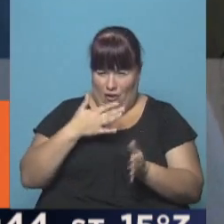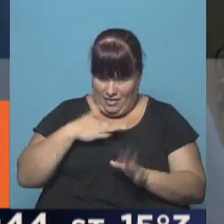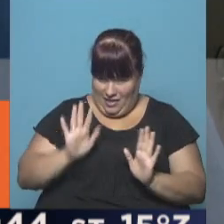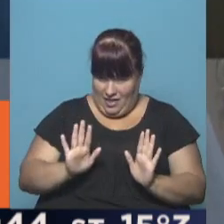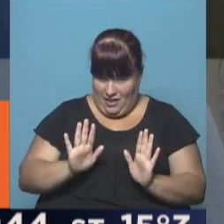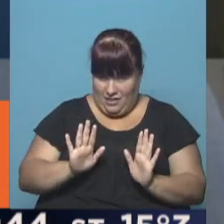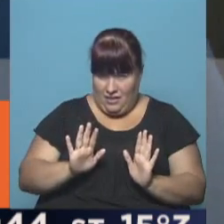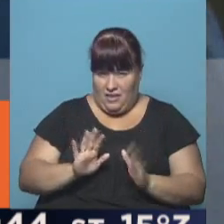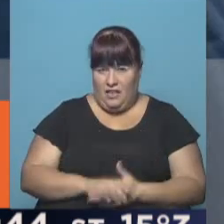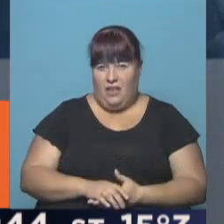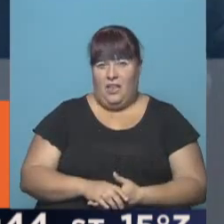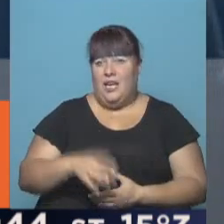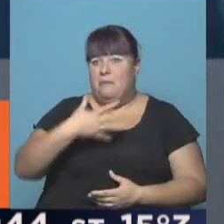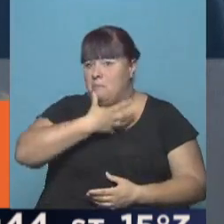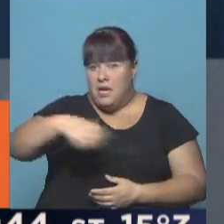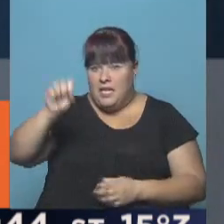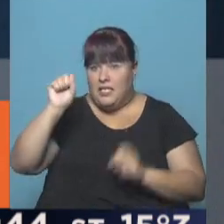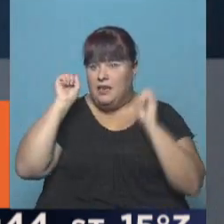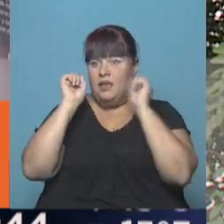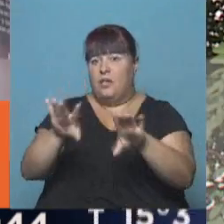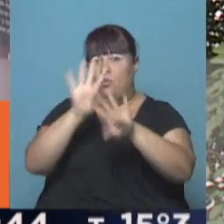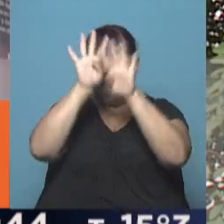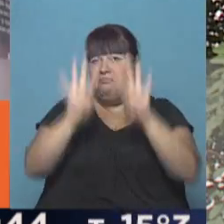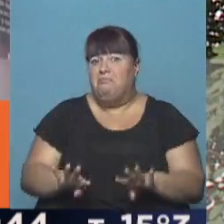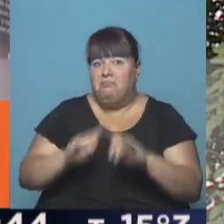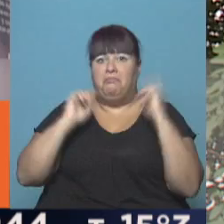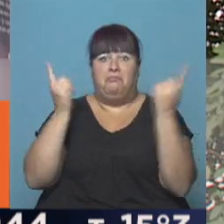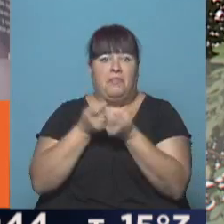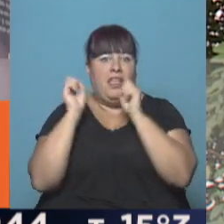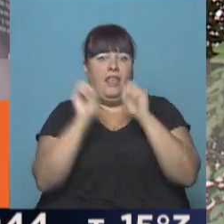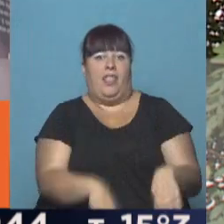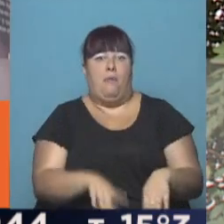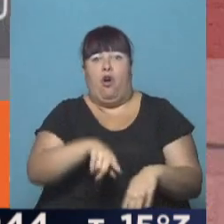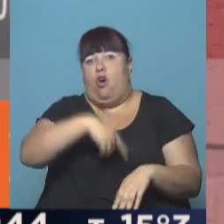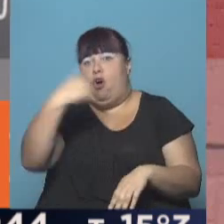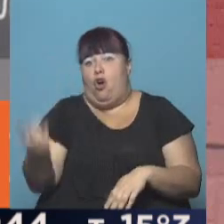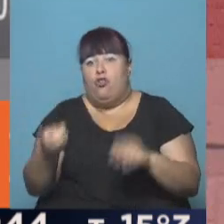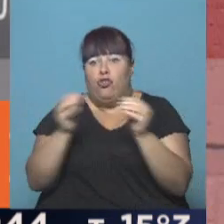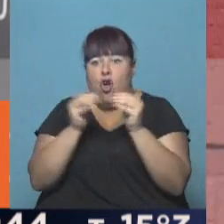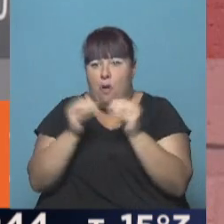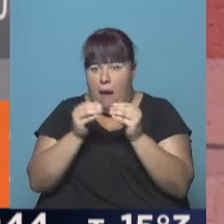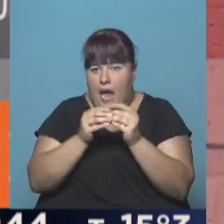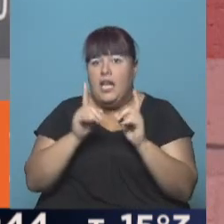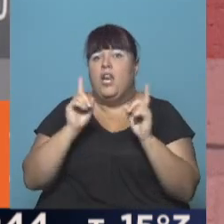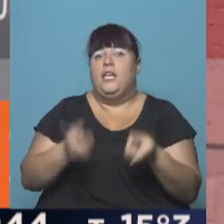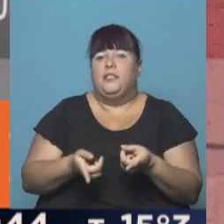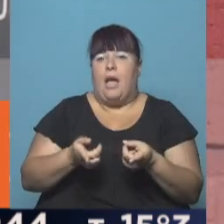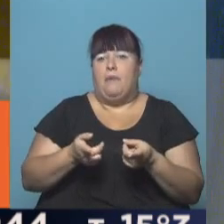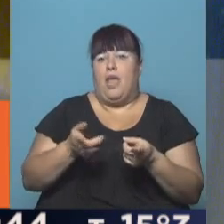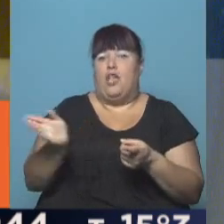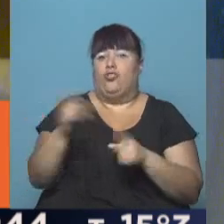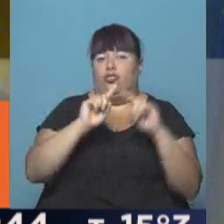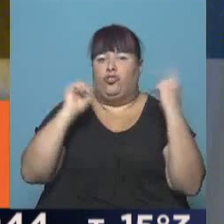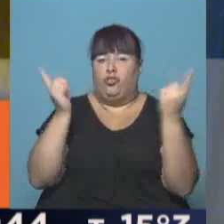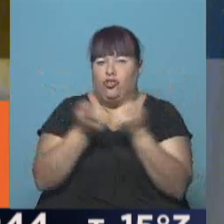entendemos. Y me llevan y me ponen en una celda, en un depósito con otro compañero. Todas las celdas